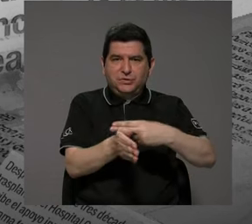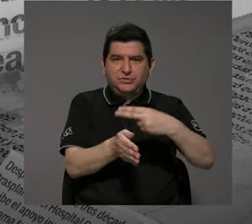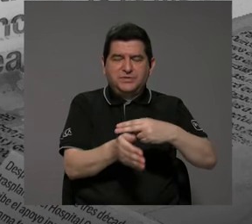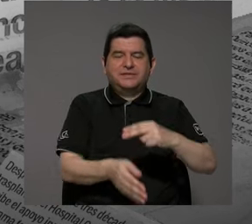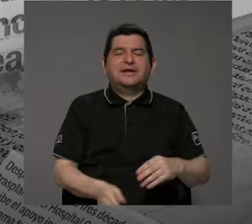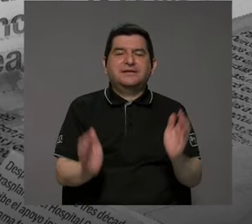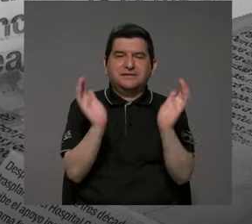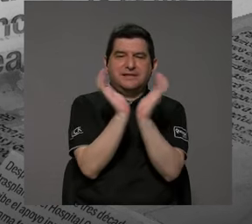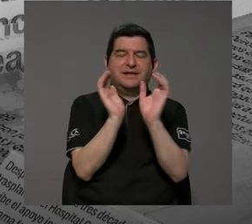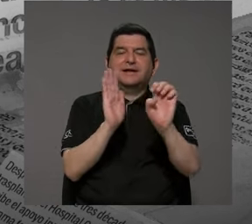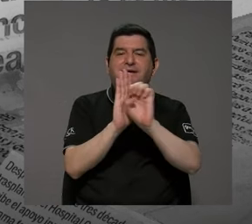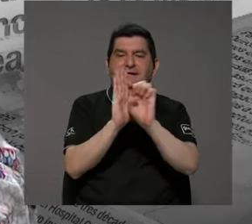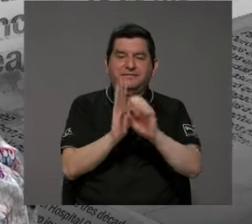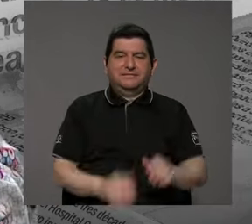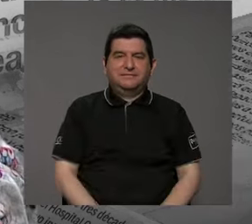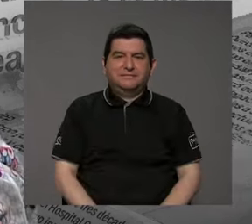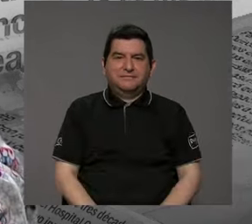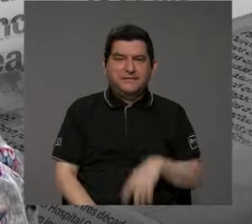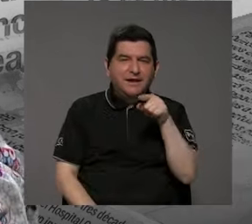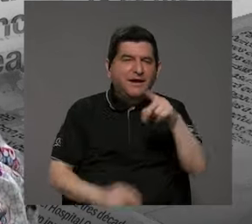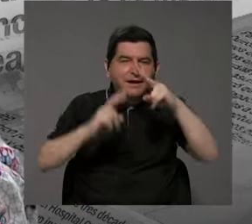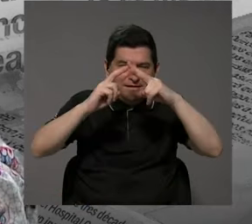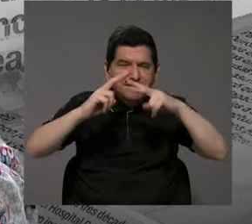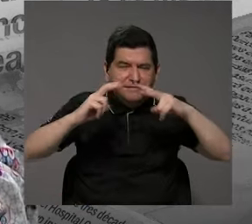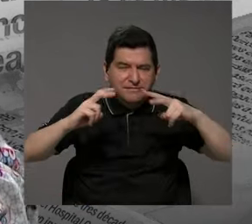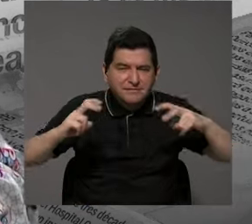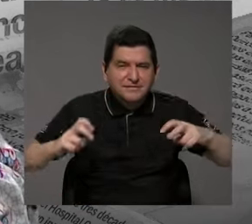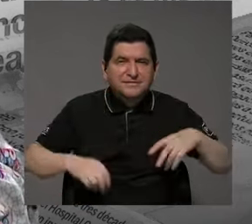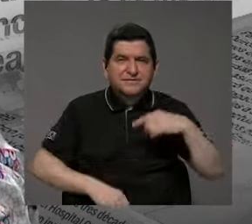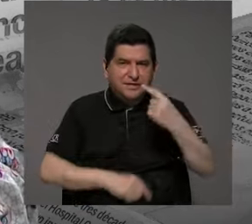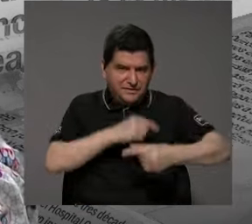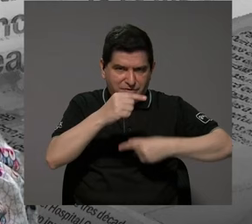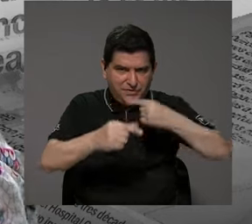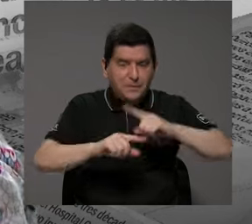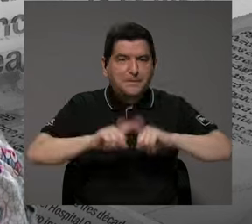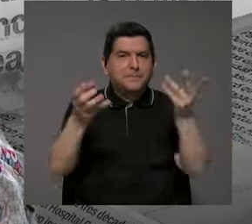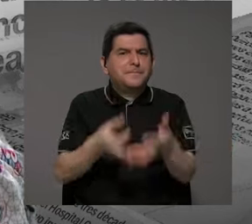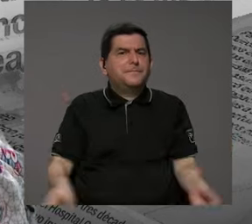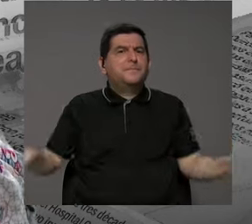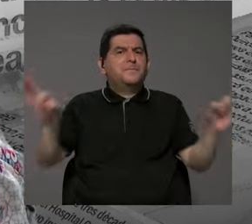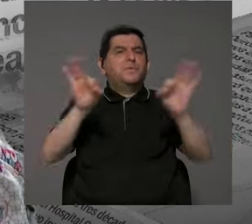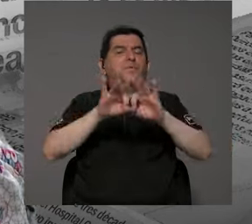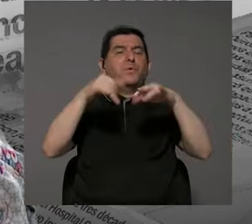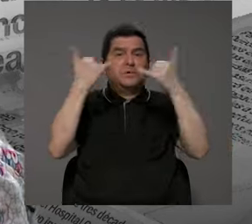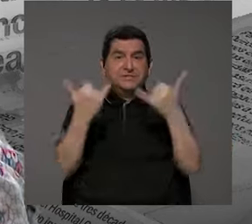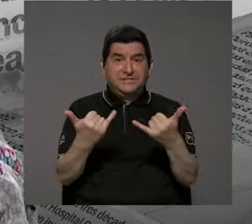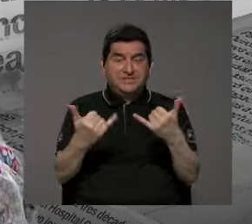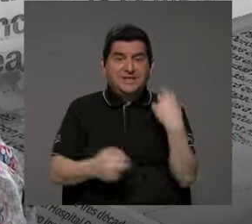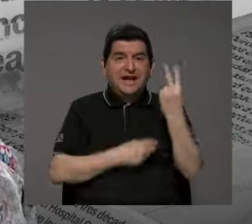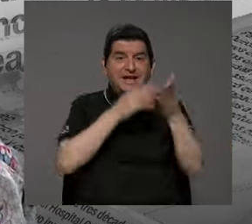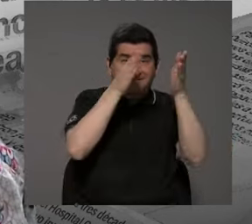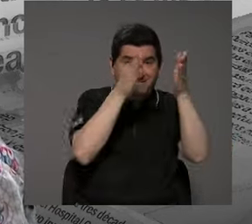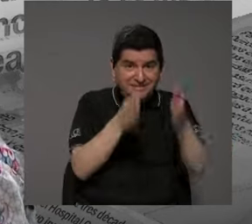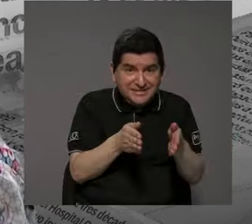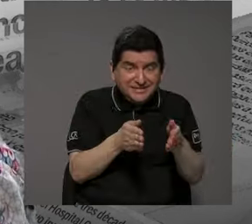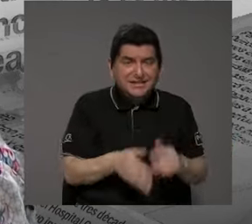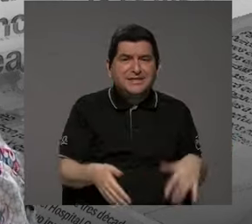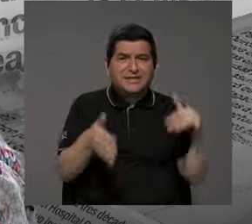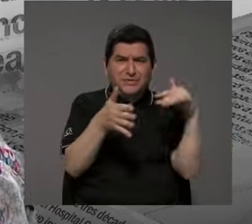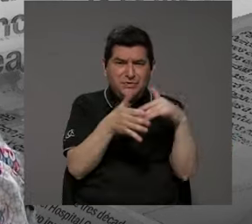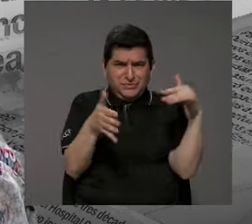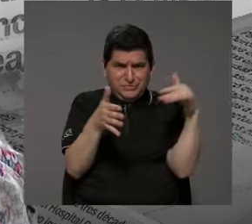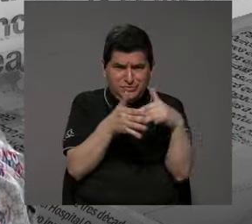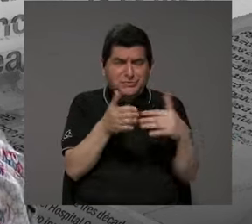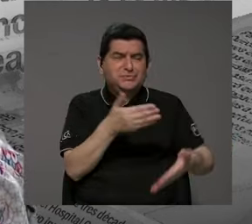caja Sí ahí vamos a ir tocando eso pero es importante que ya los vecinos en estudios